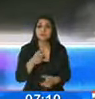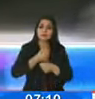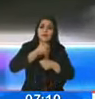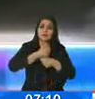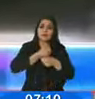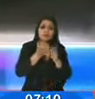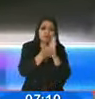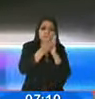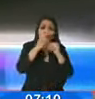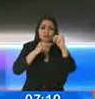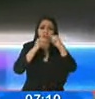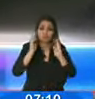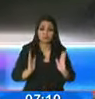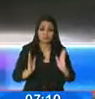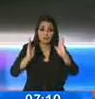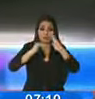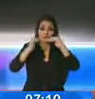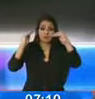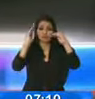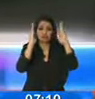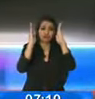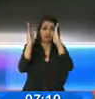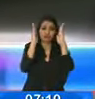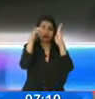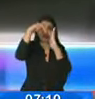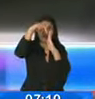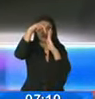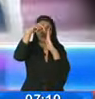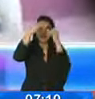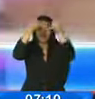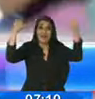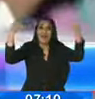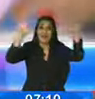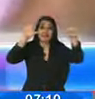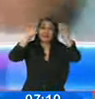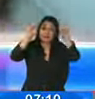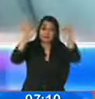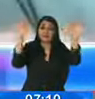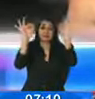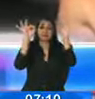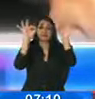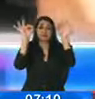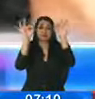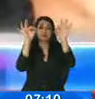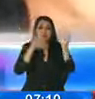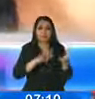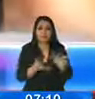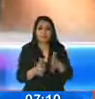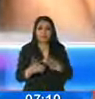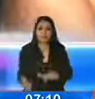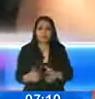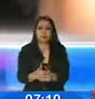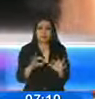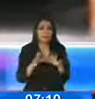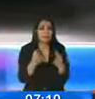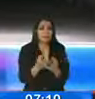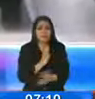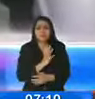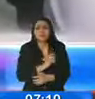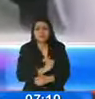uno se movió y tocó un cable y les cogió ahí a ellos. Eran momentos de dolor y desesperación tras conocer la